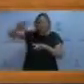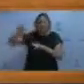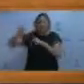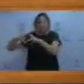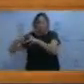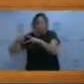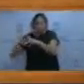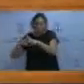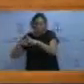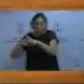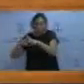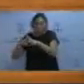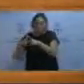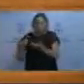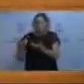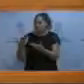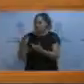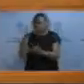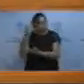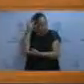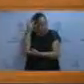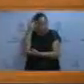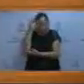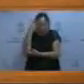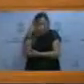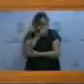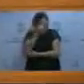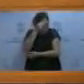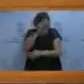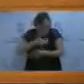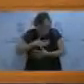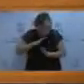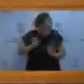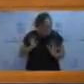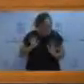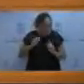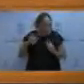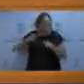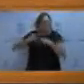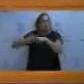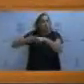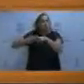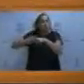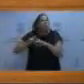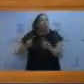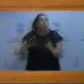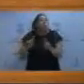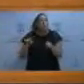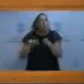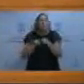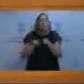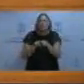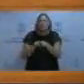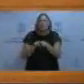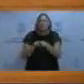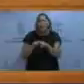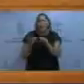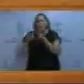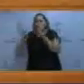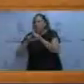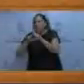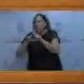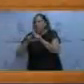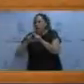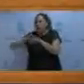me parece absurdo. Mire, en tercer lugar, no comparto o no compartimos el recurrir a una empresa externa de selección de personal